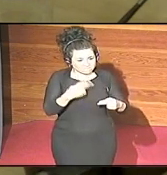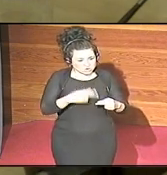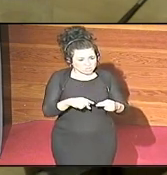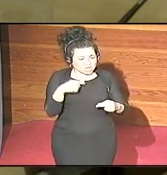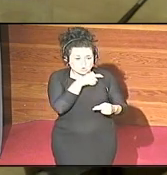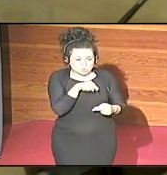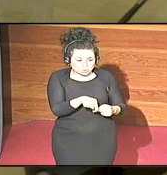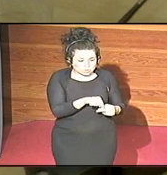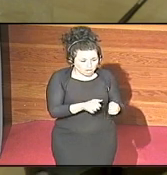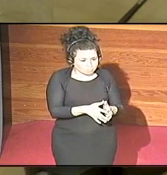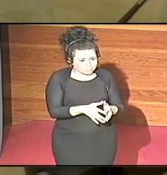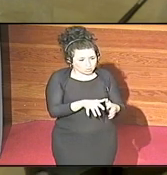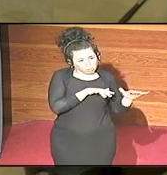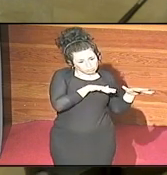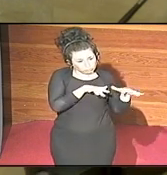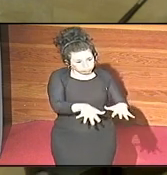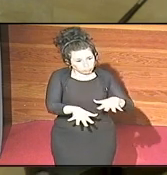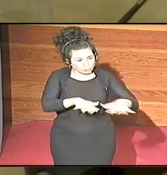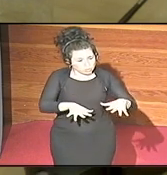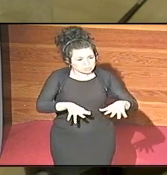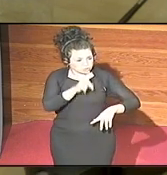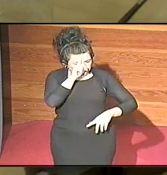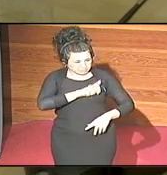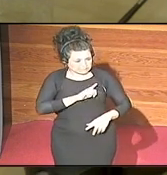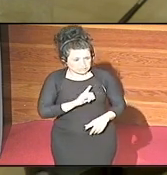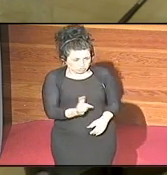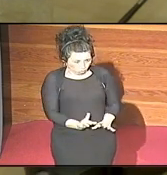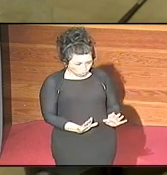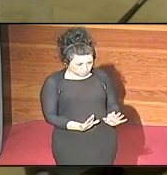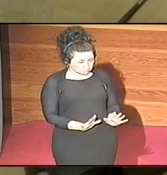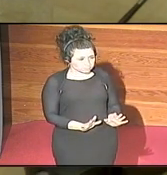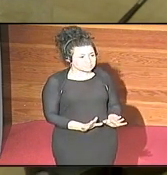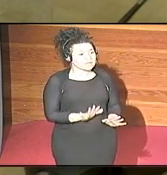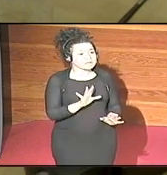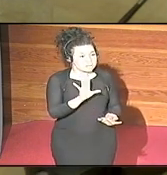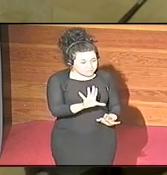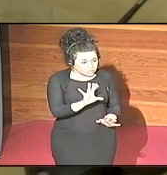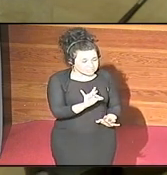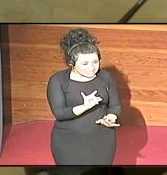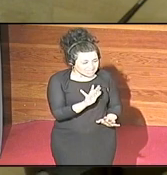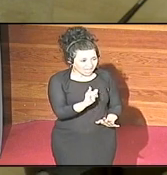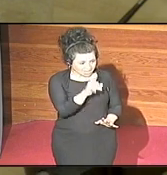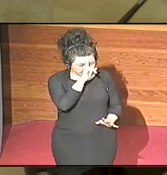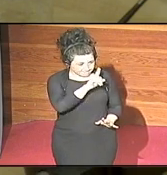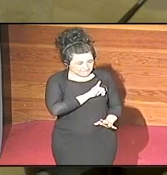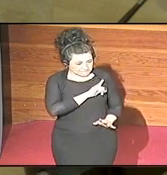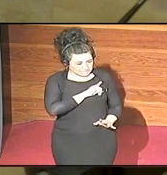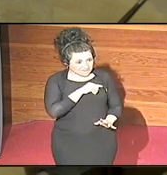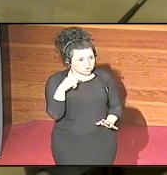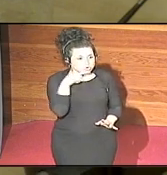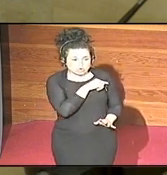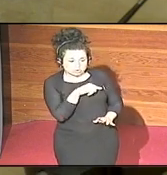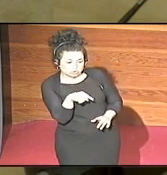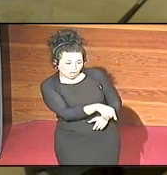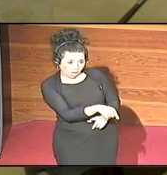de Rusia, es que no las ha habido. En cambio, sí. Ha habido constantemente despliegue militar de Rusia.